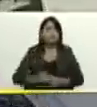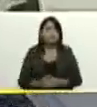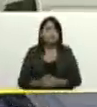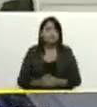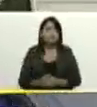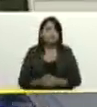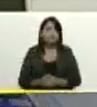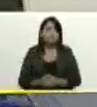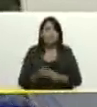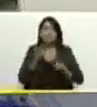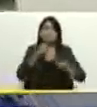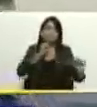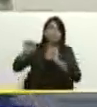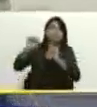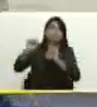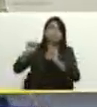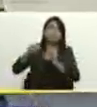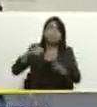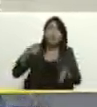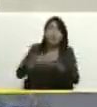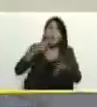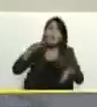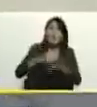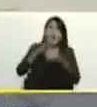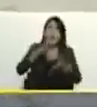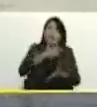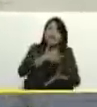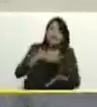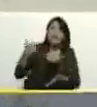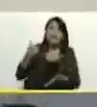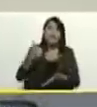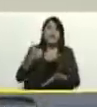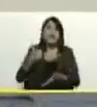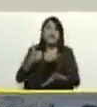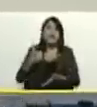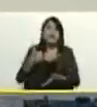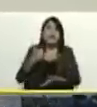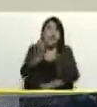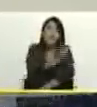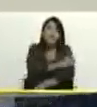al golpe de Estado que pretendía consolidarse en Venezuela.